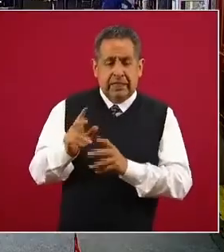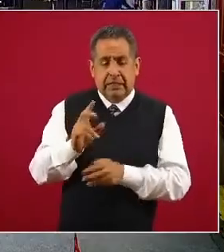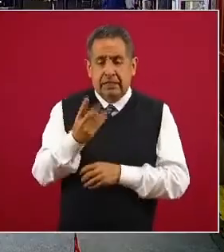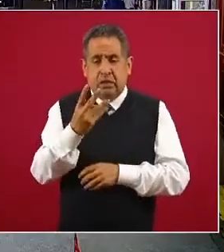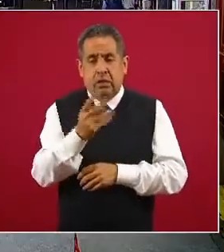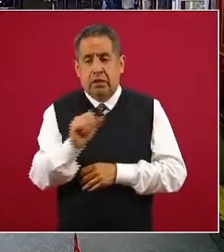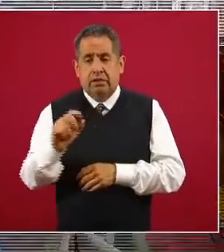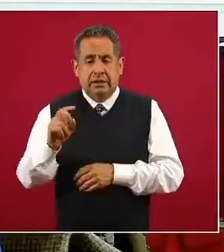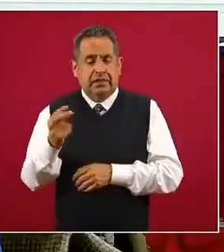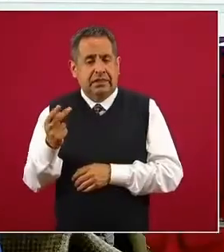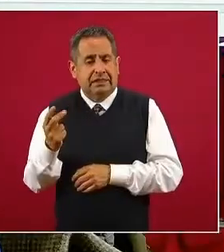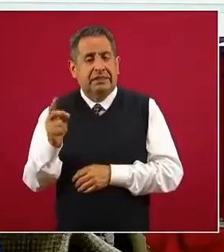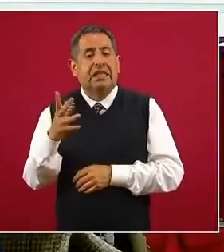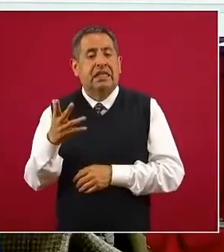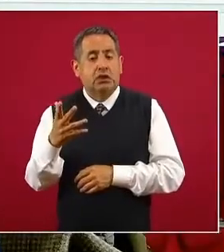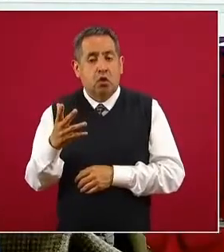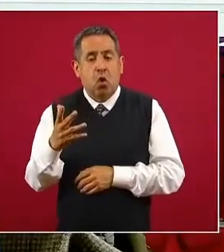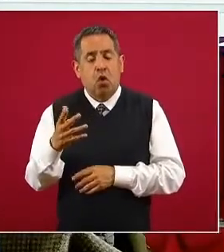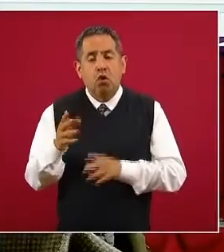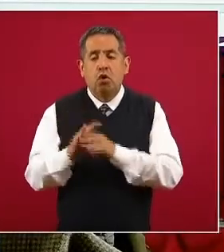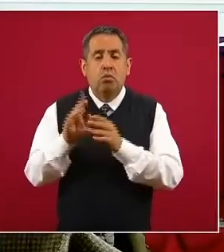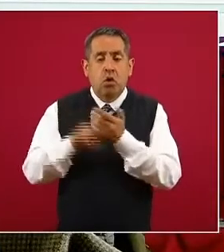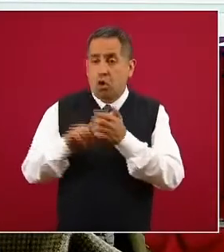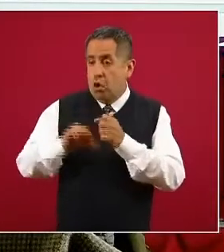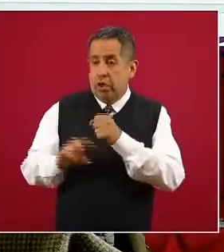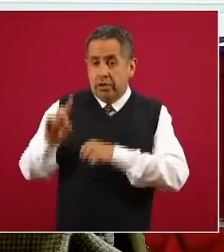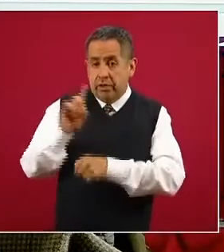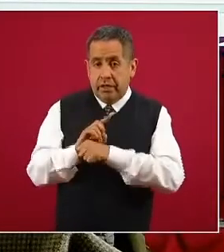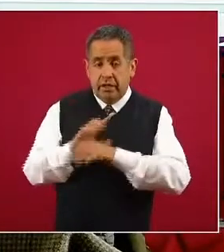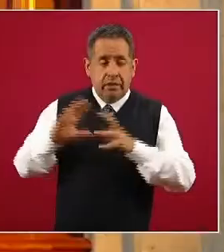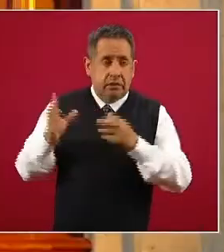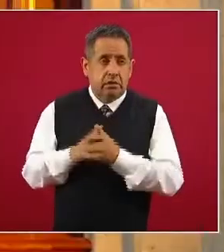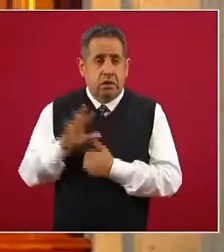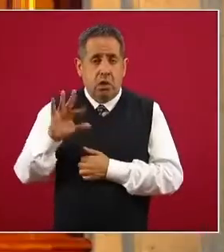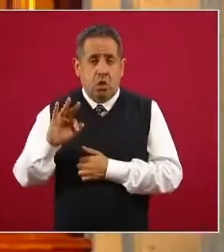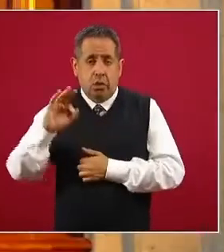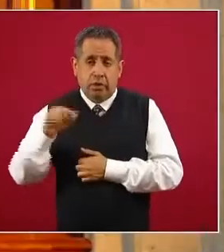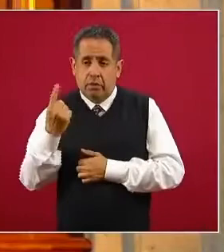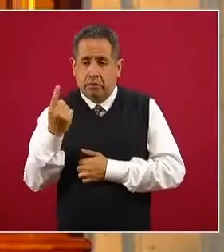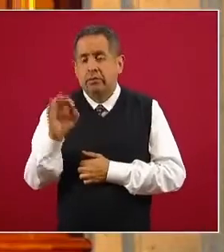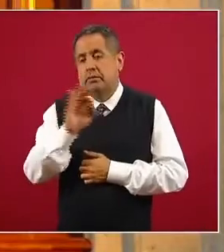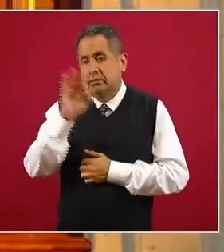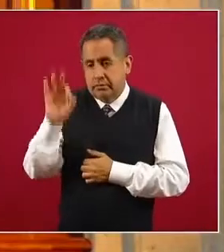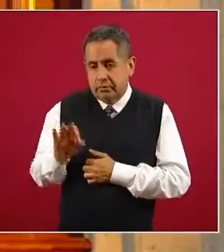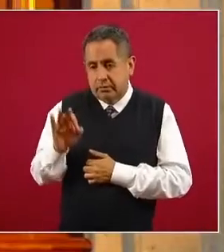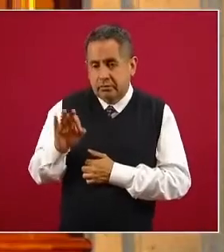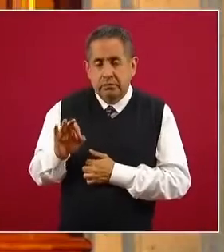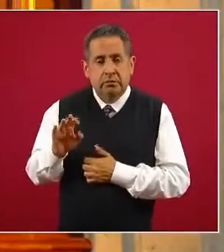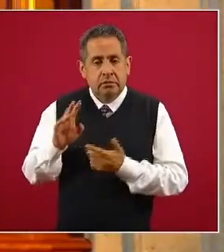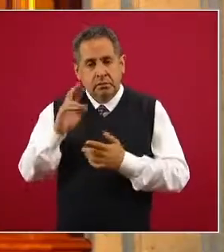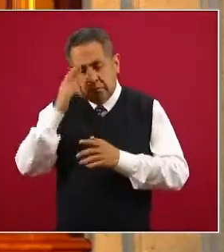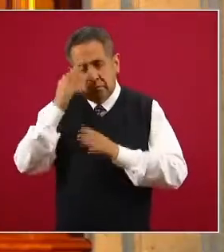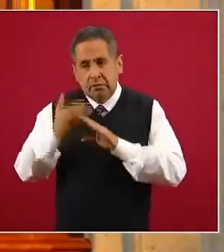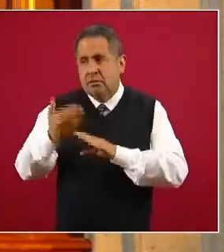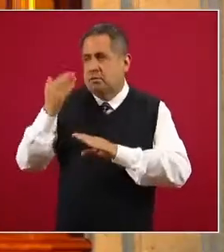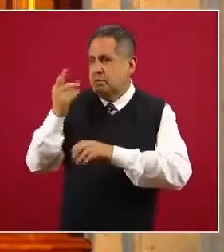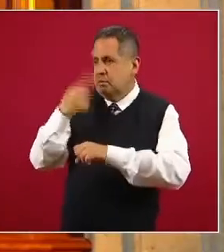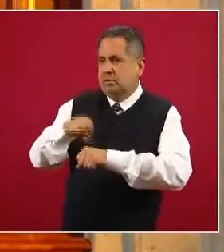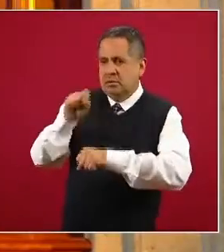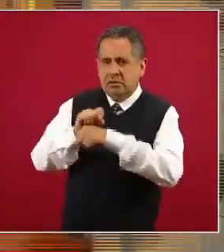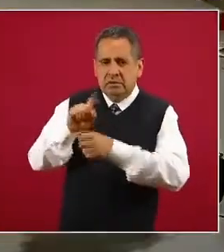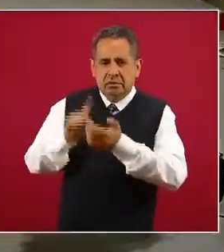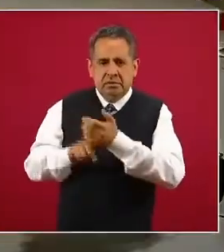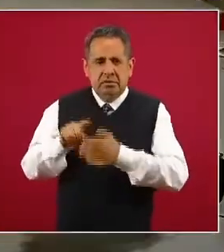34 a la 35, siendo el día de hoy 41%, luego que habíamos cerrado la semana pasada en